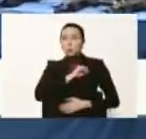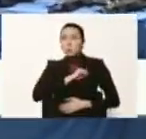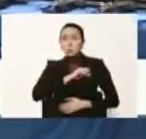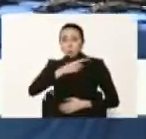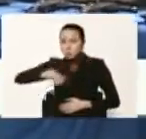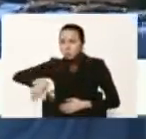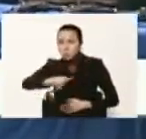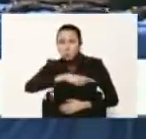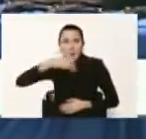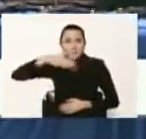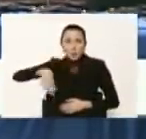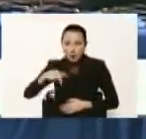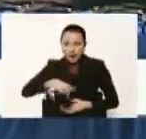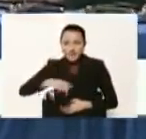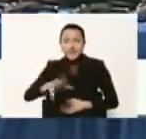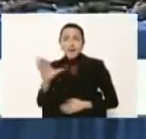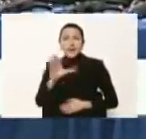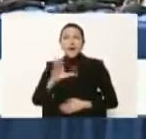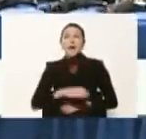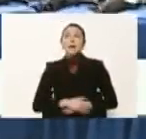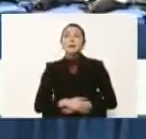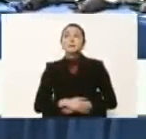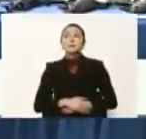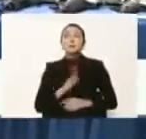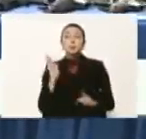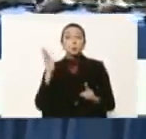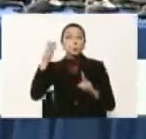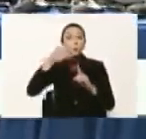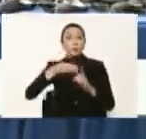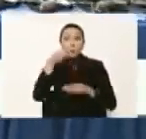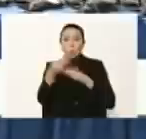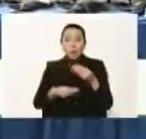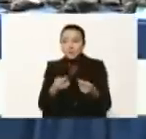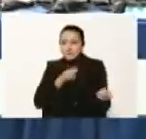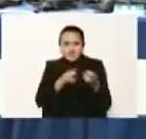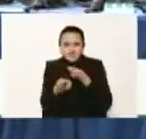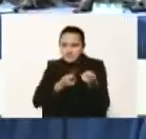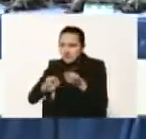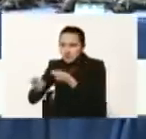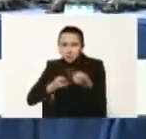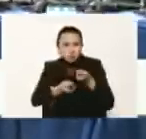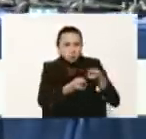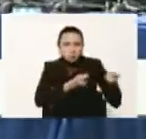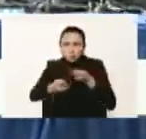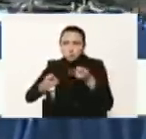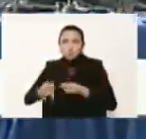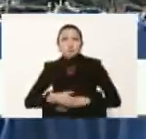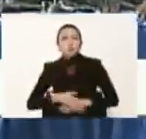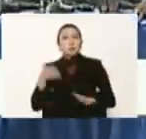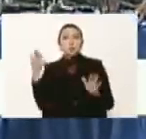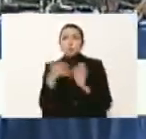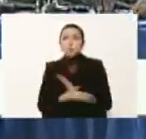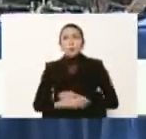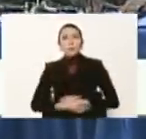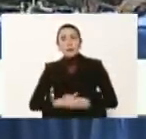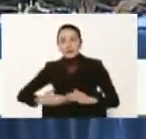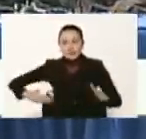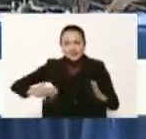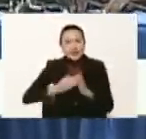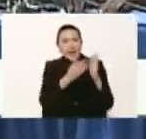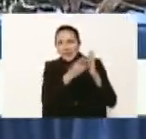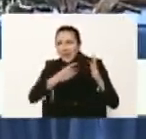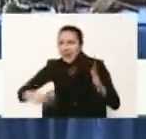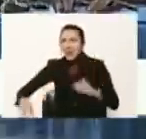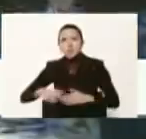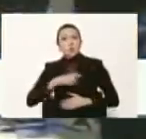nuestra población de Caracas, con el objetivo de pretender socavar el Estado de Derecho y la